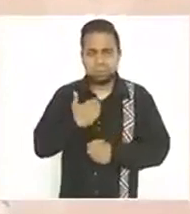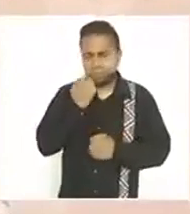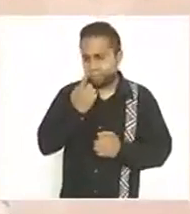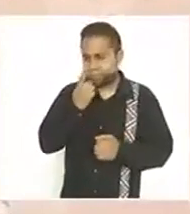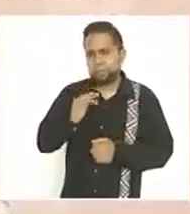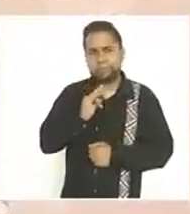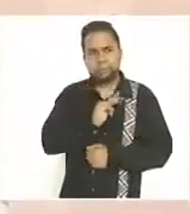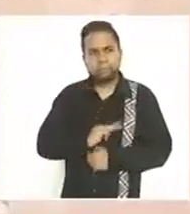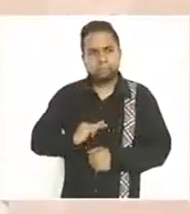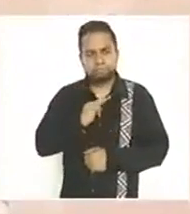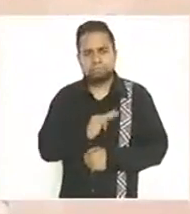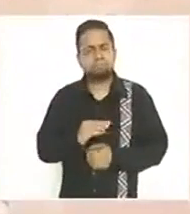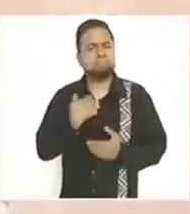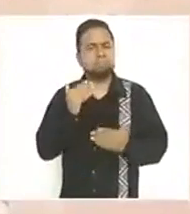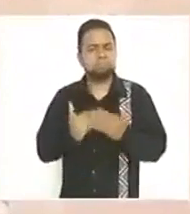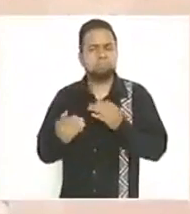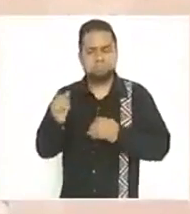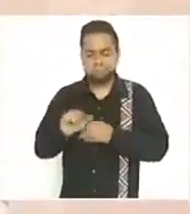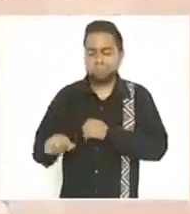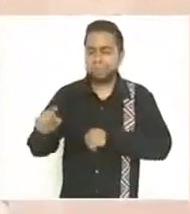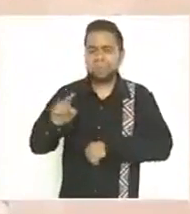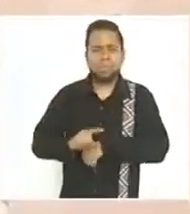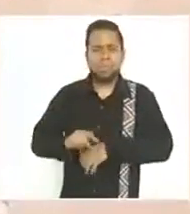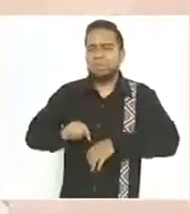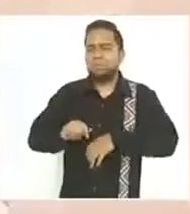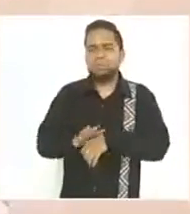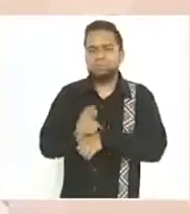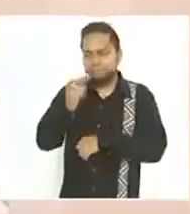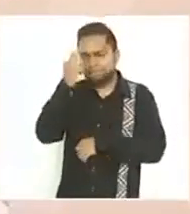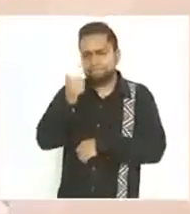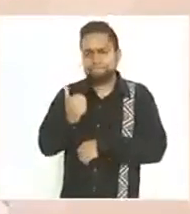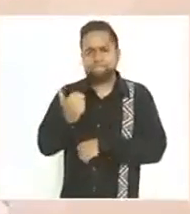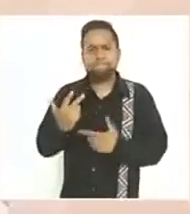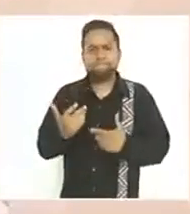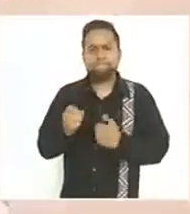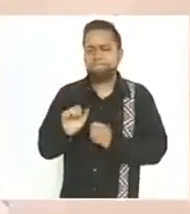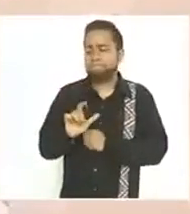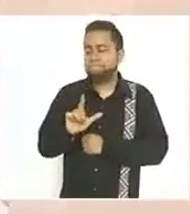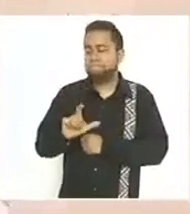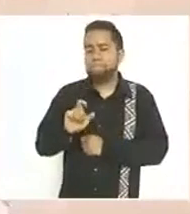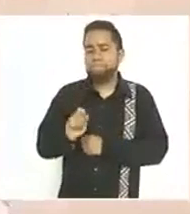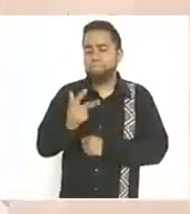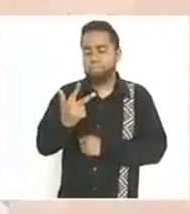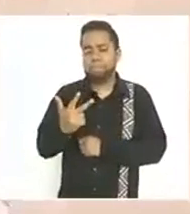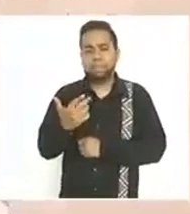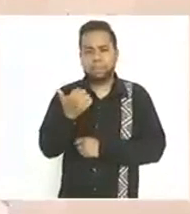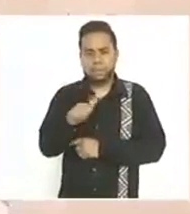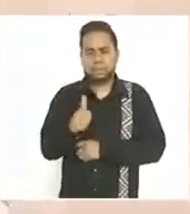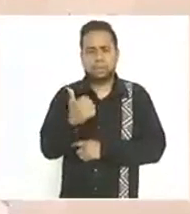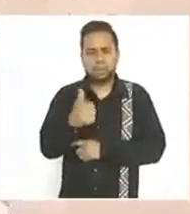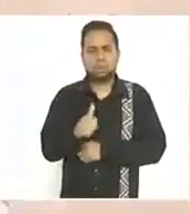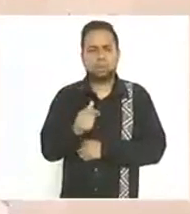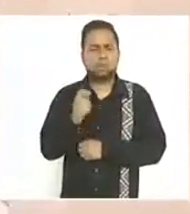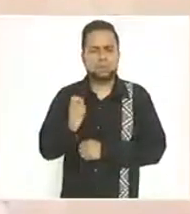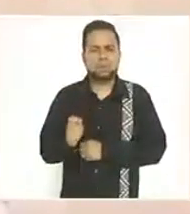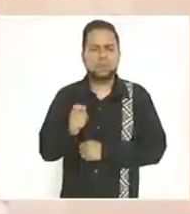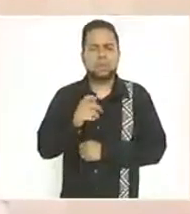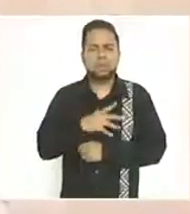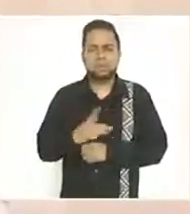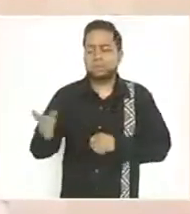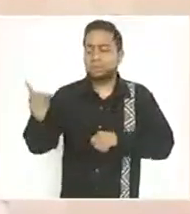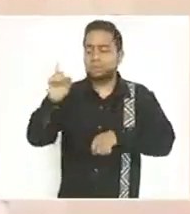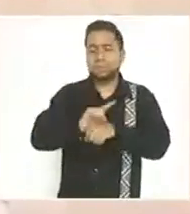felicitar este día porque el próximo lunes 28 de agosto se celebra el